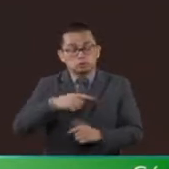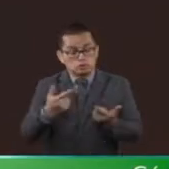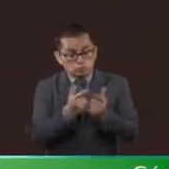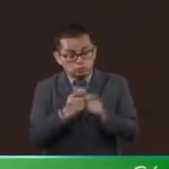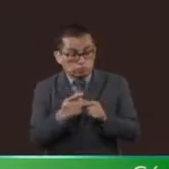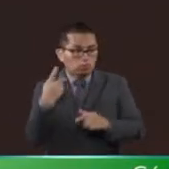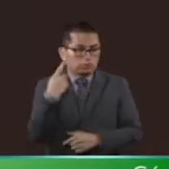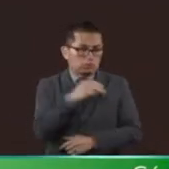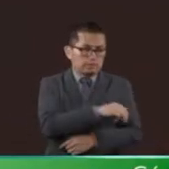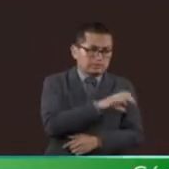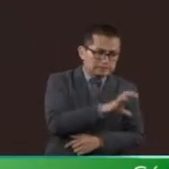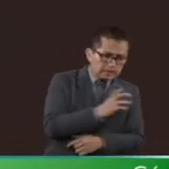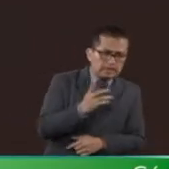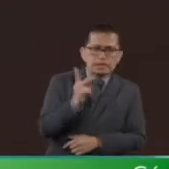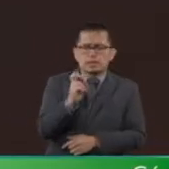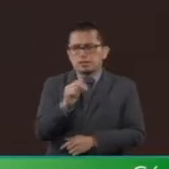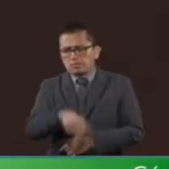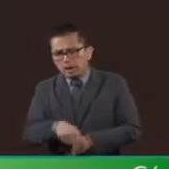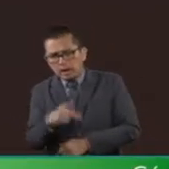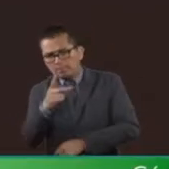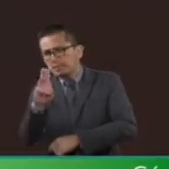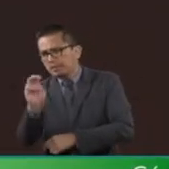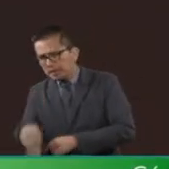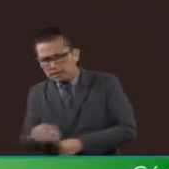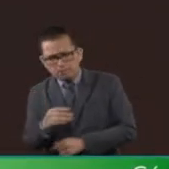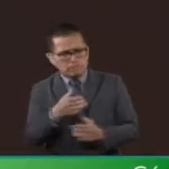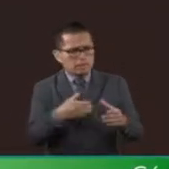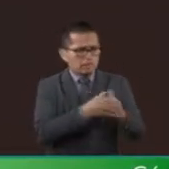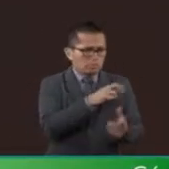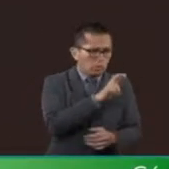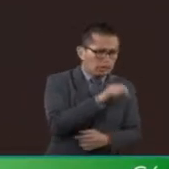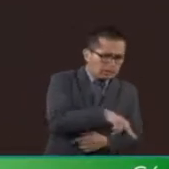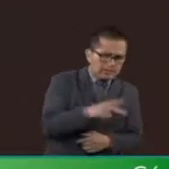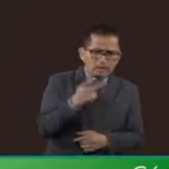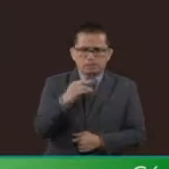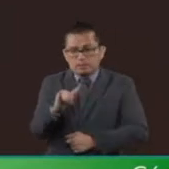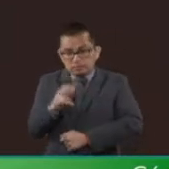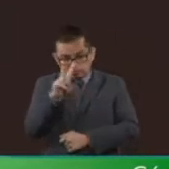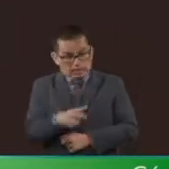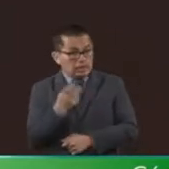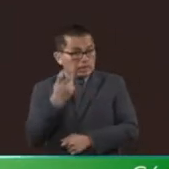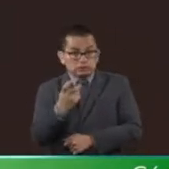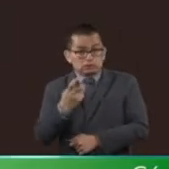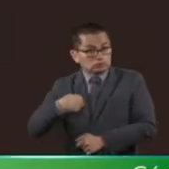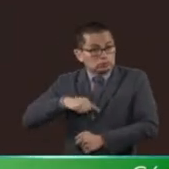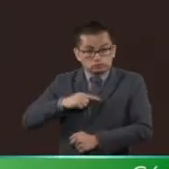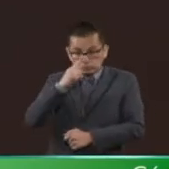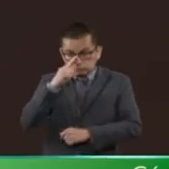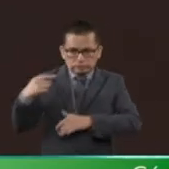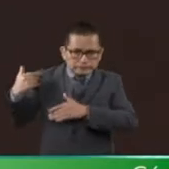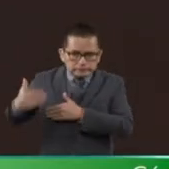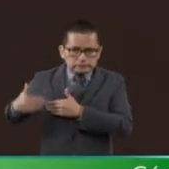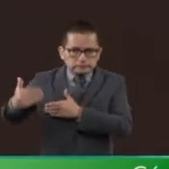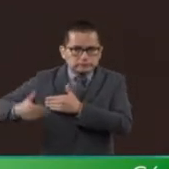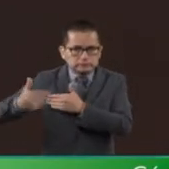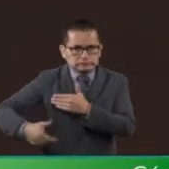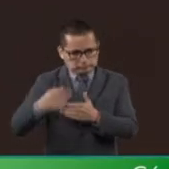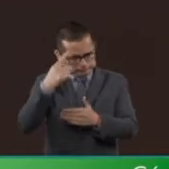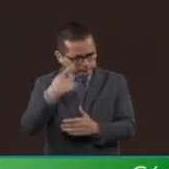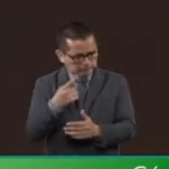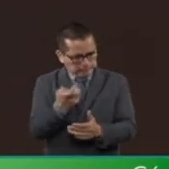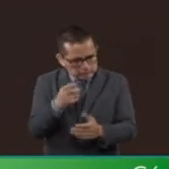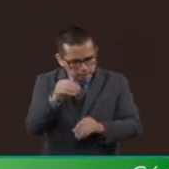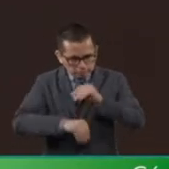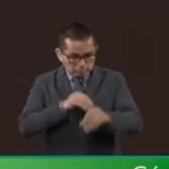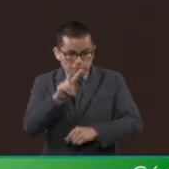PAN, del Verde, de Morena, del PRI. Este es un esfuerzo colectivo que se ha construido a lo largo de los meses. Esta